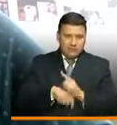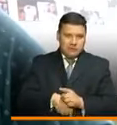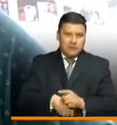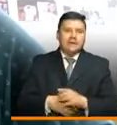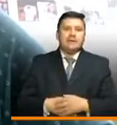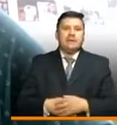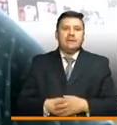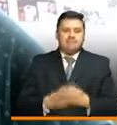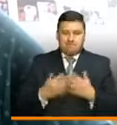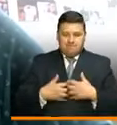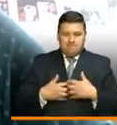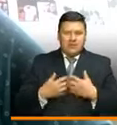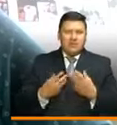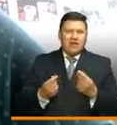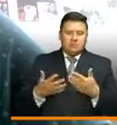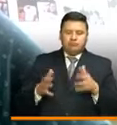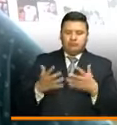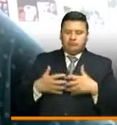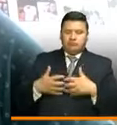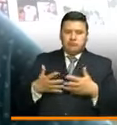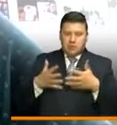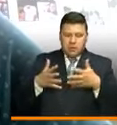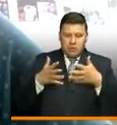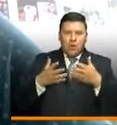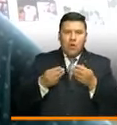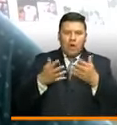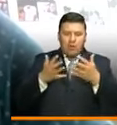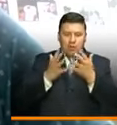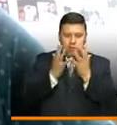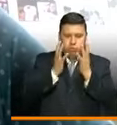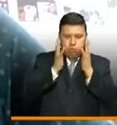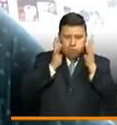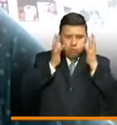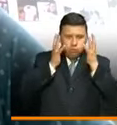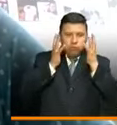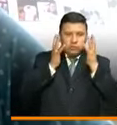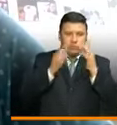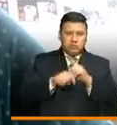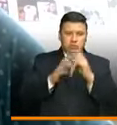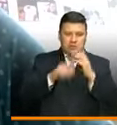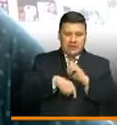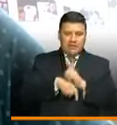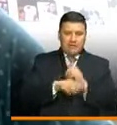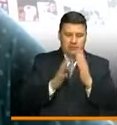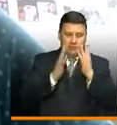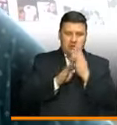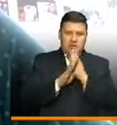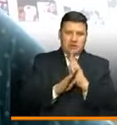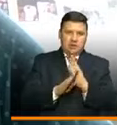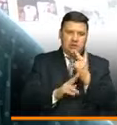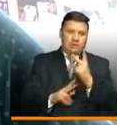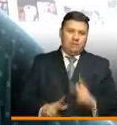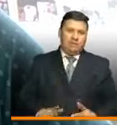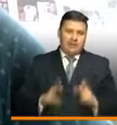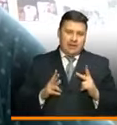masa, que sea cómoda, que sea liviana y que sea efectiva para proteger en dos vías